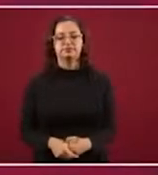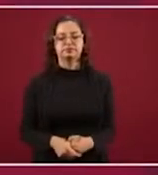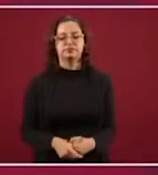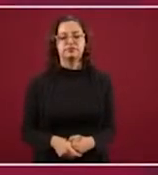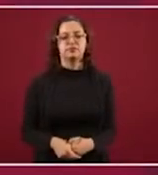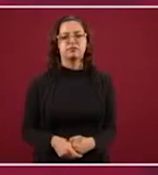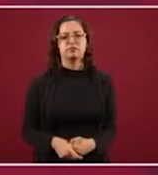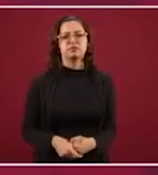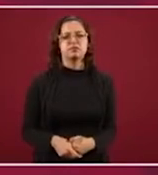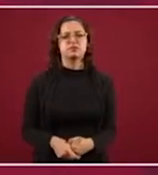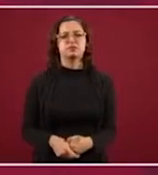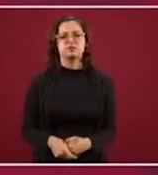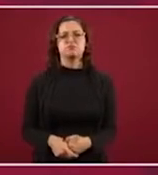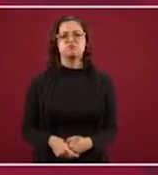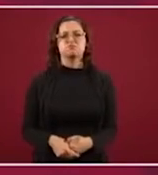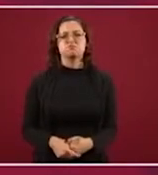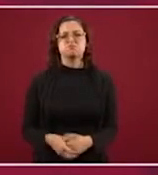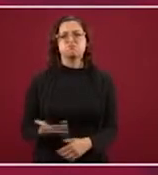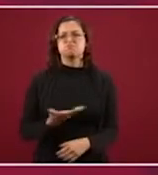Nunca